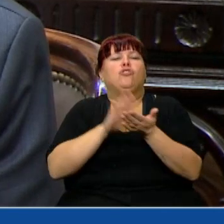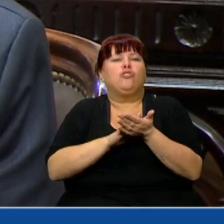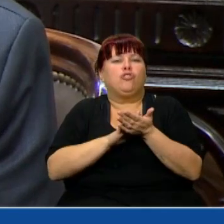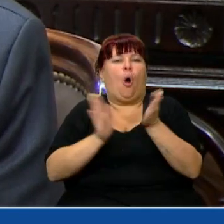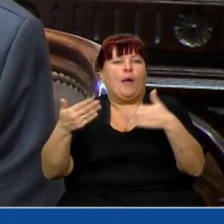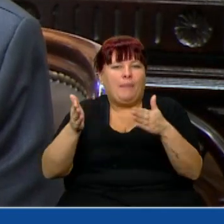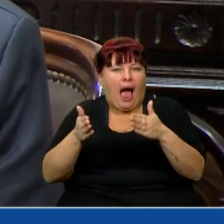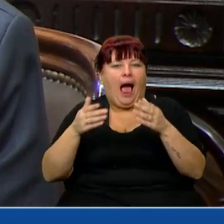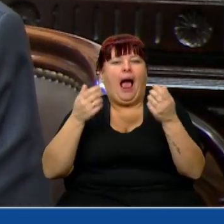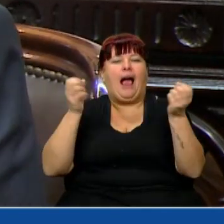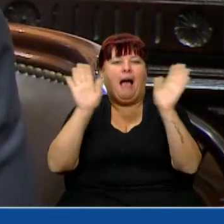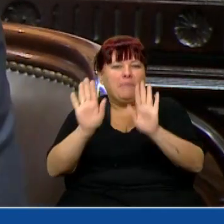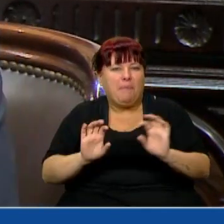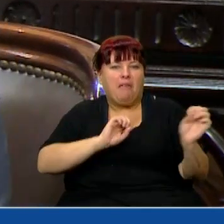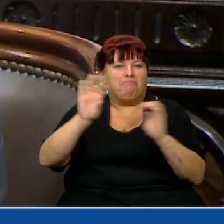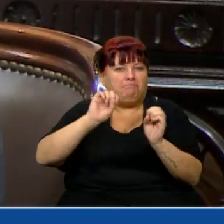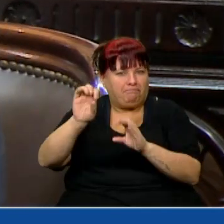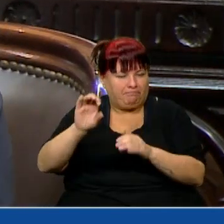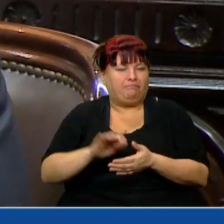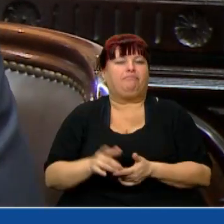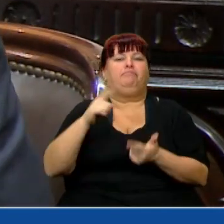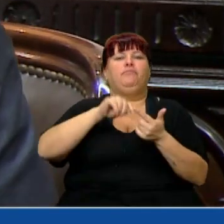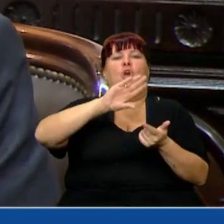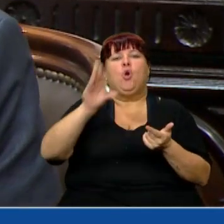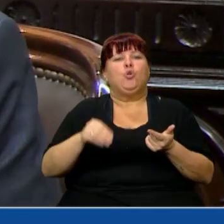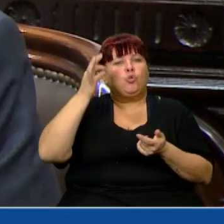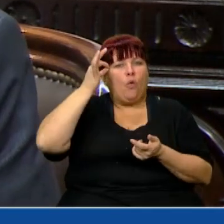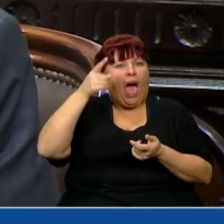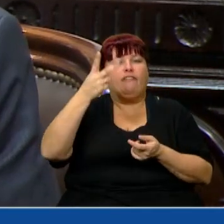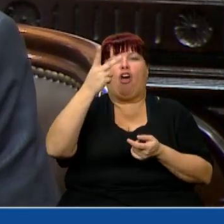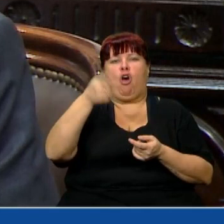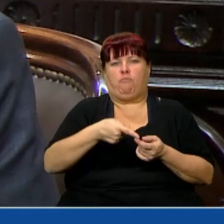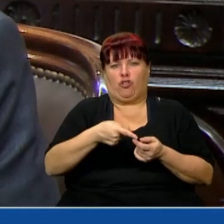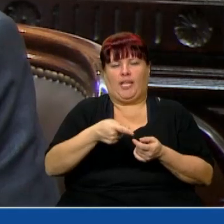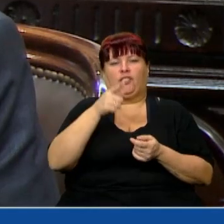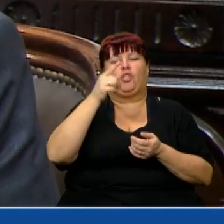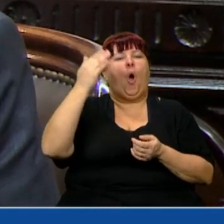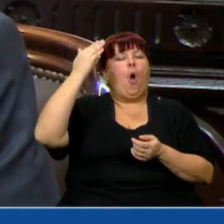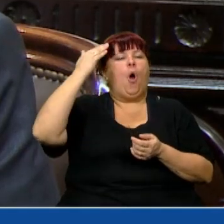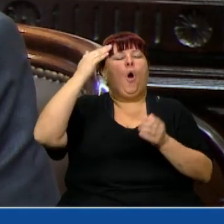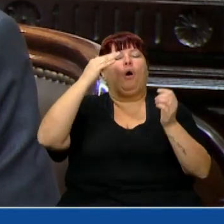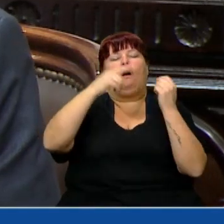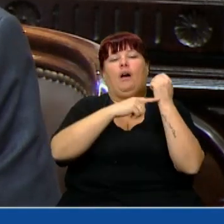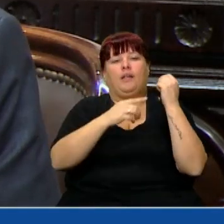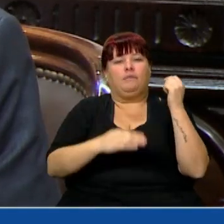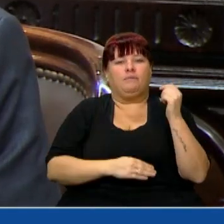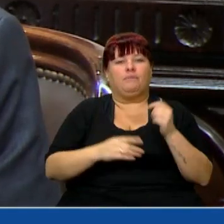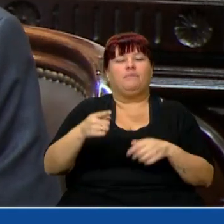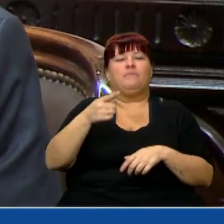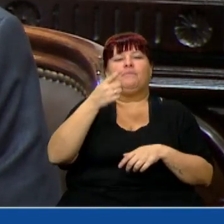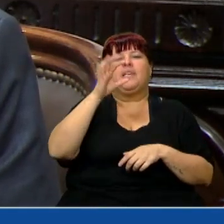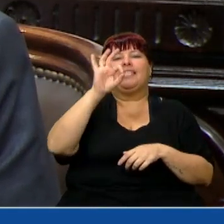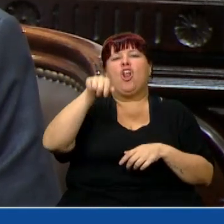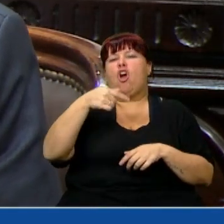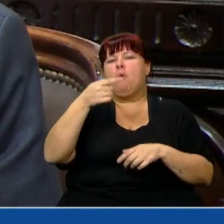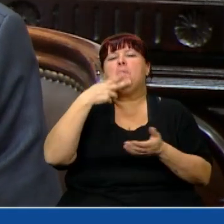al empaque y acondicionamiento. En el caso de Sudáfrica es 2%, en el caso de Nueva Zelanda 0%